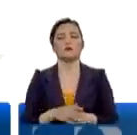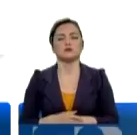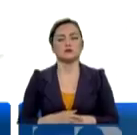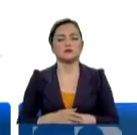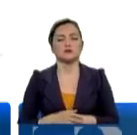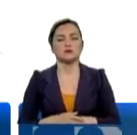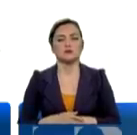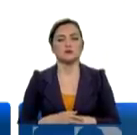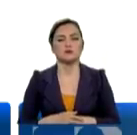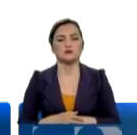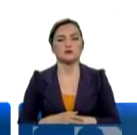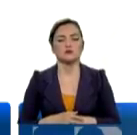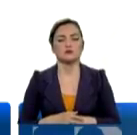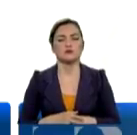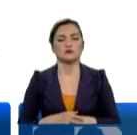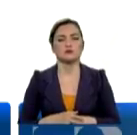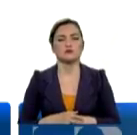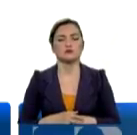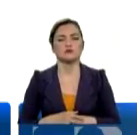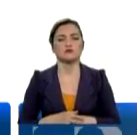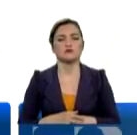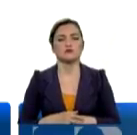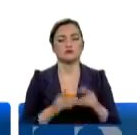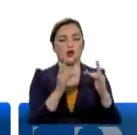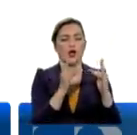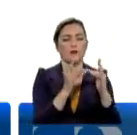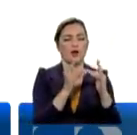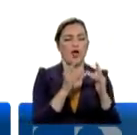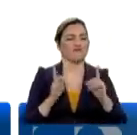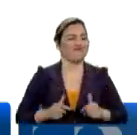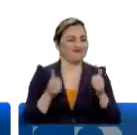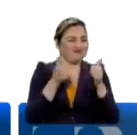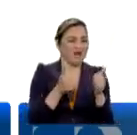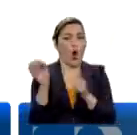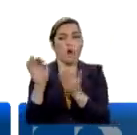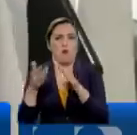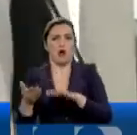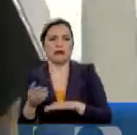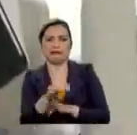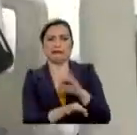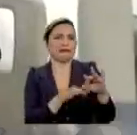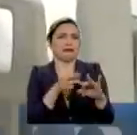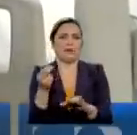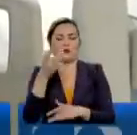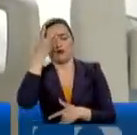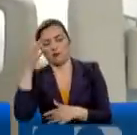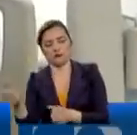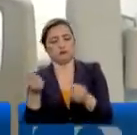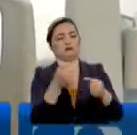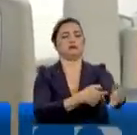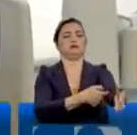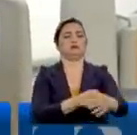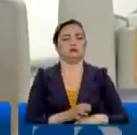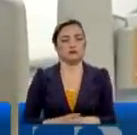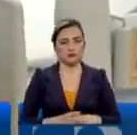una relevo de camas casi inmediato cuando hay un alta o un deceso. Tras 7 meses de batalla